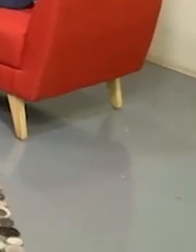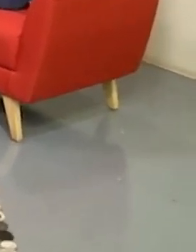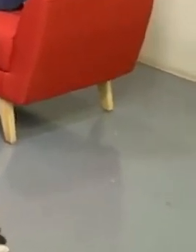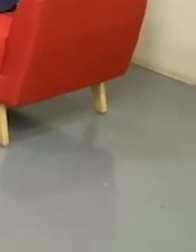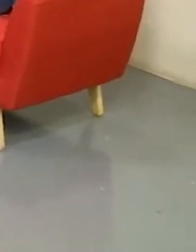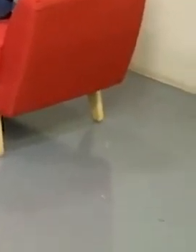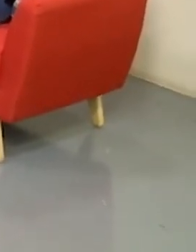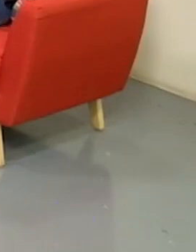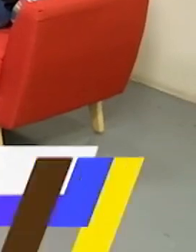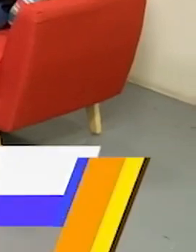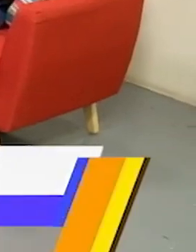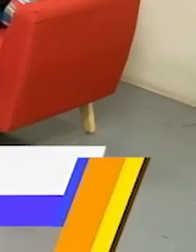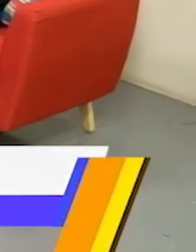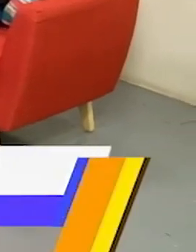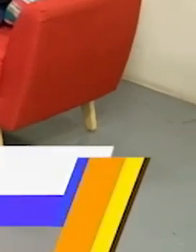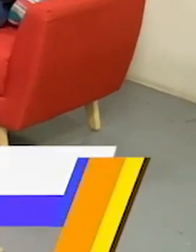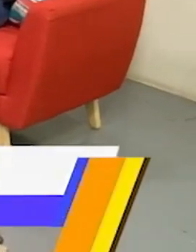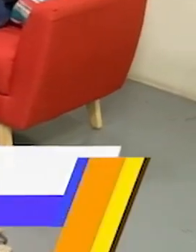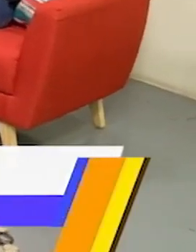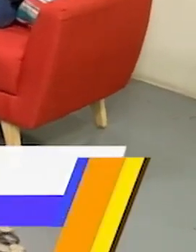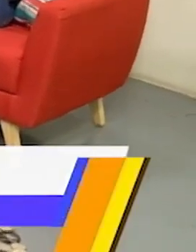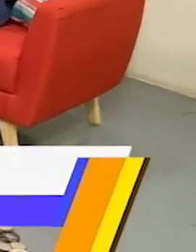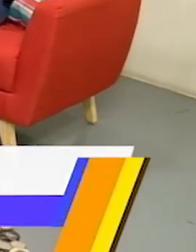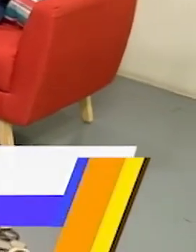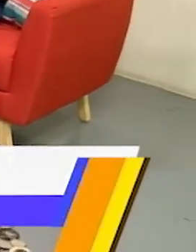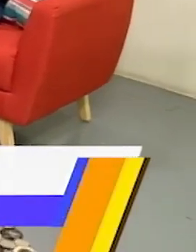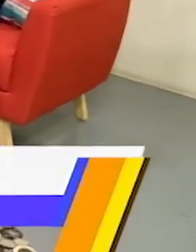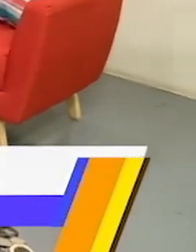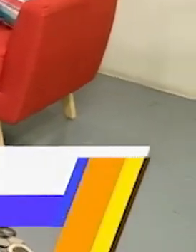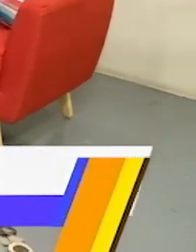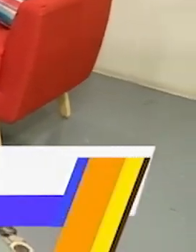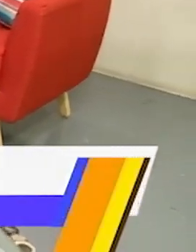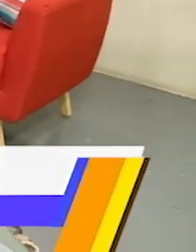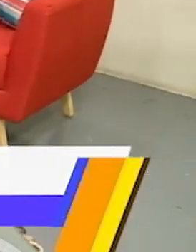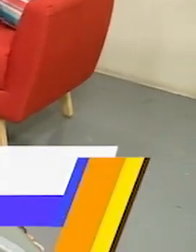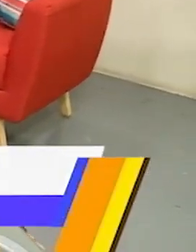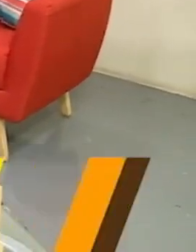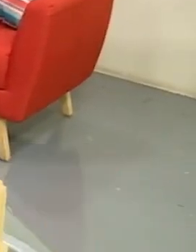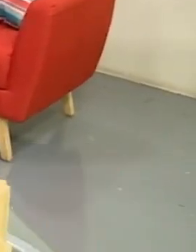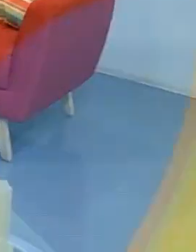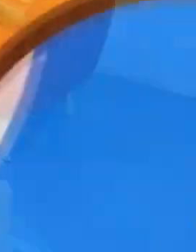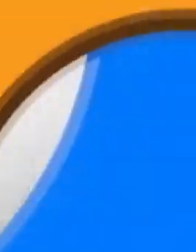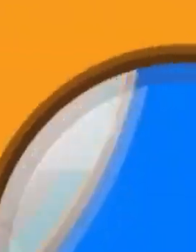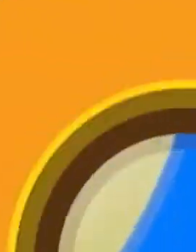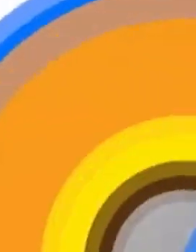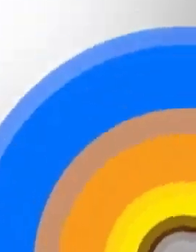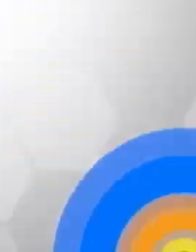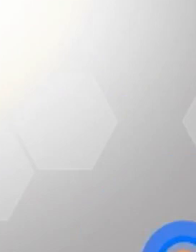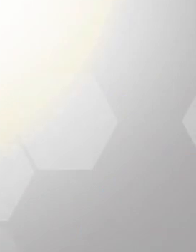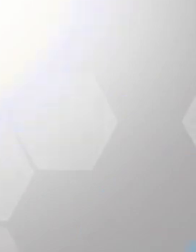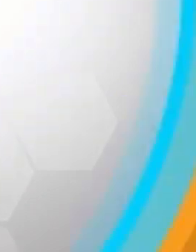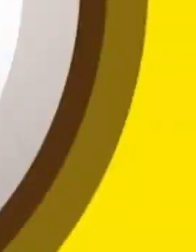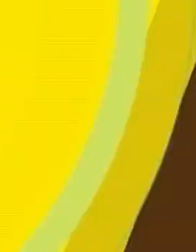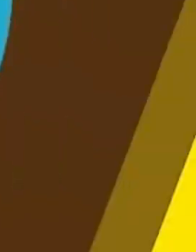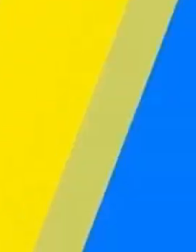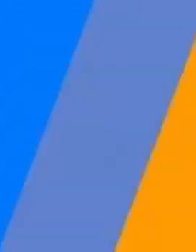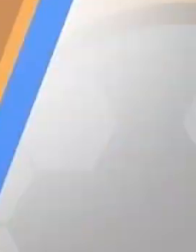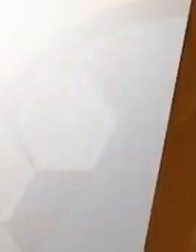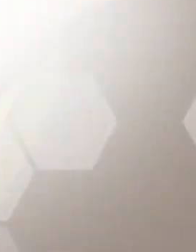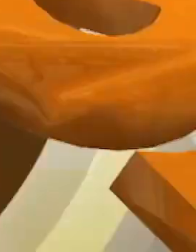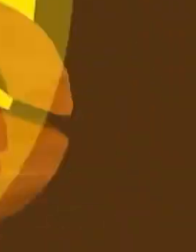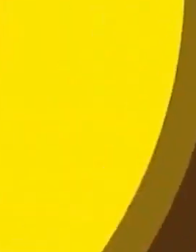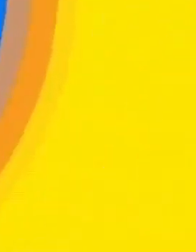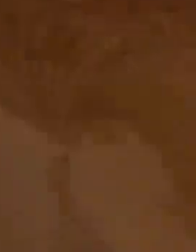Nacional. Recuerde, 101.5 Costa Rica Radio, 13 Costa Rica Televisión. Costa Rica,